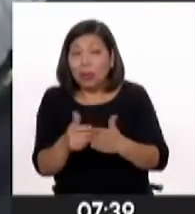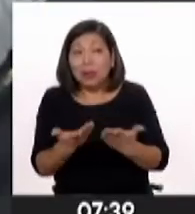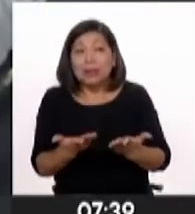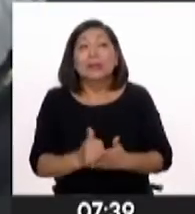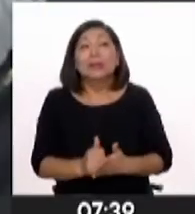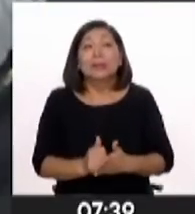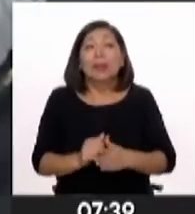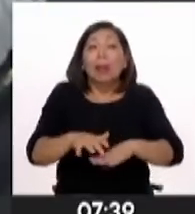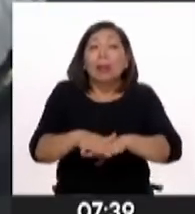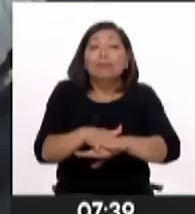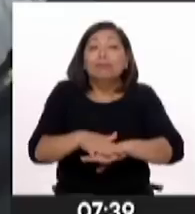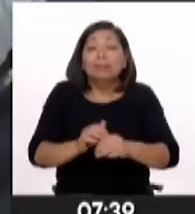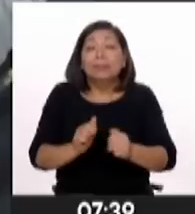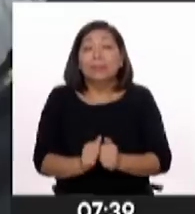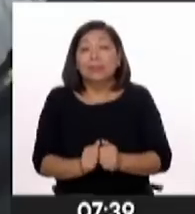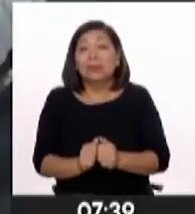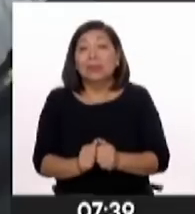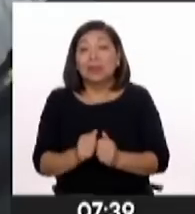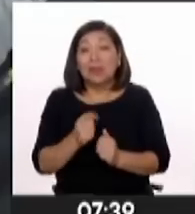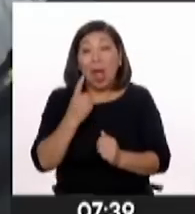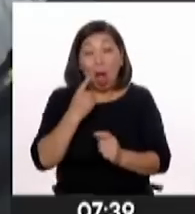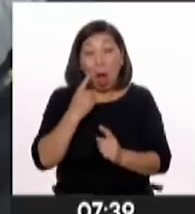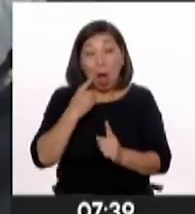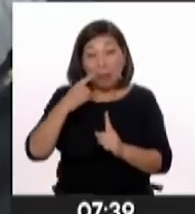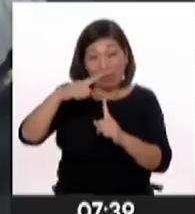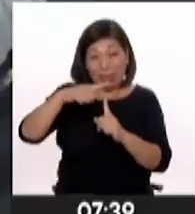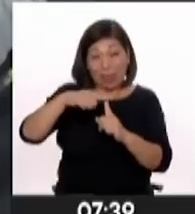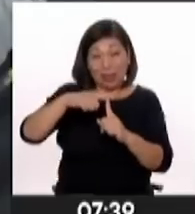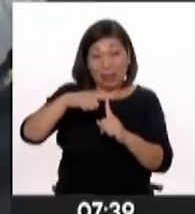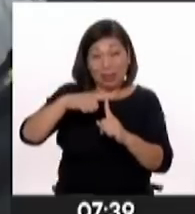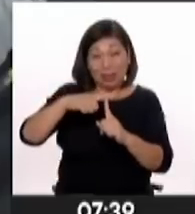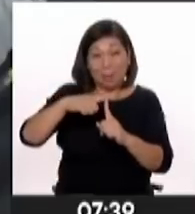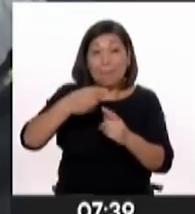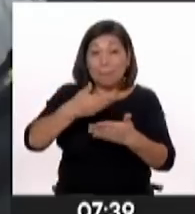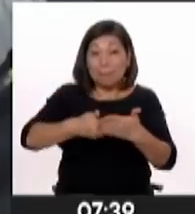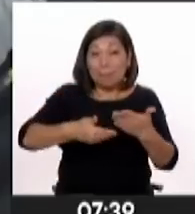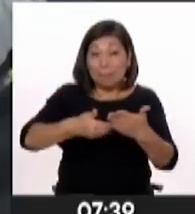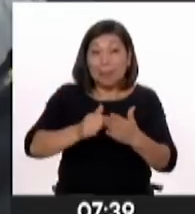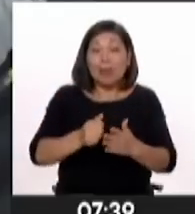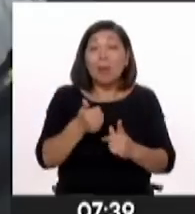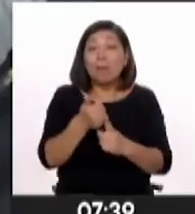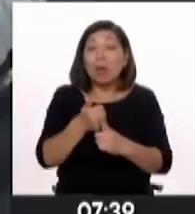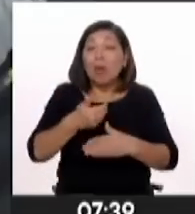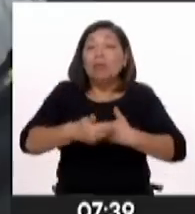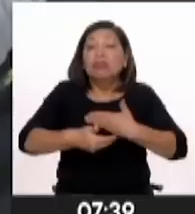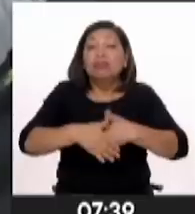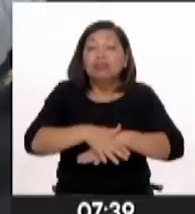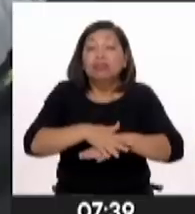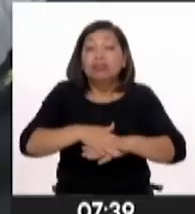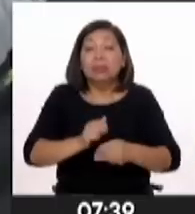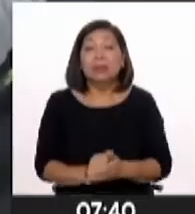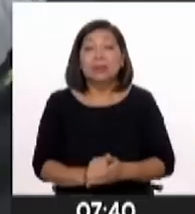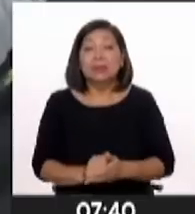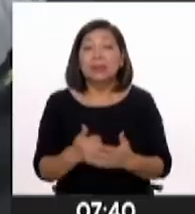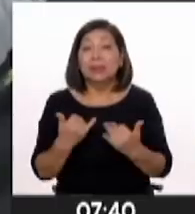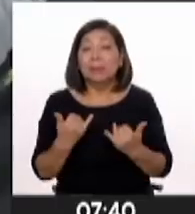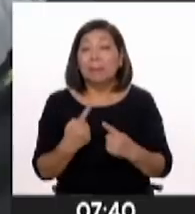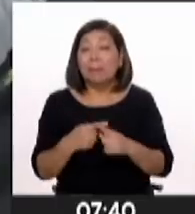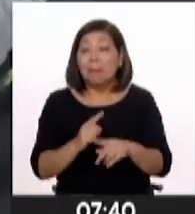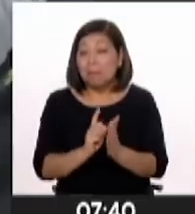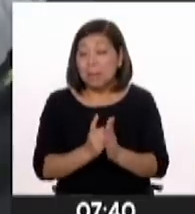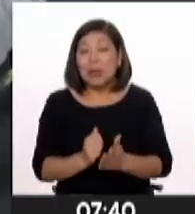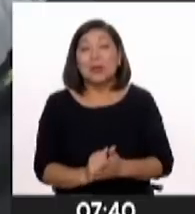en todo este trámite, ¿no? Alejandro Toledo aquí tiene que cumplir algunas especificaciones referidas al propio proceso o procedimiento, digamos, en estos primeros